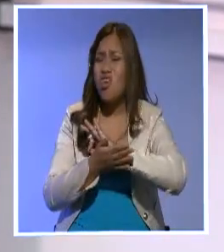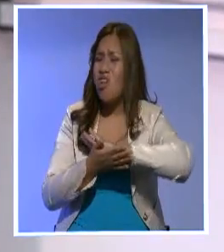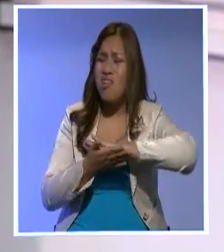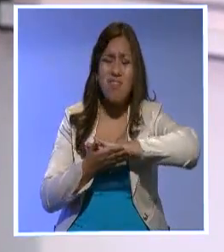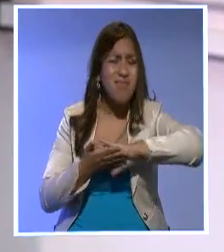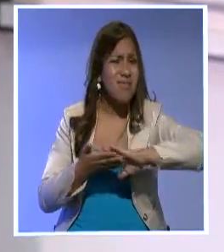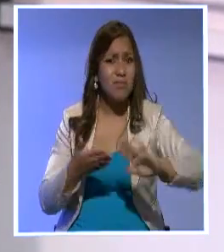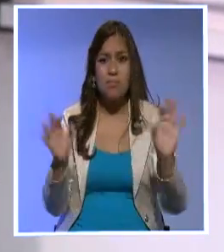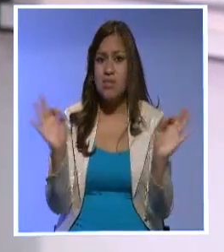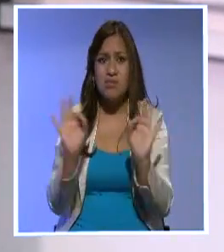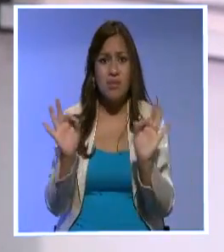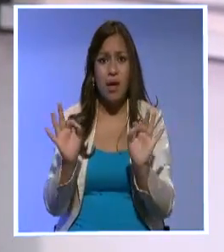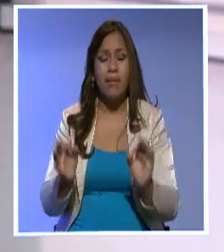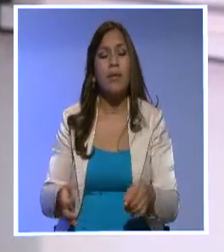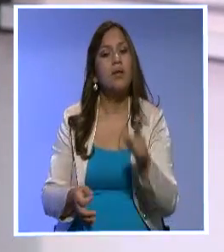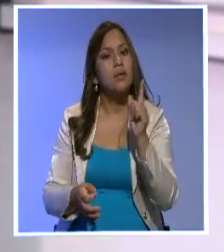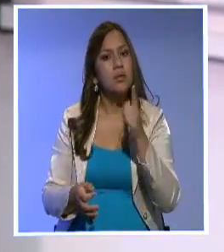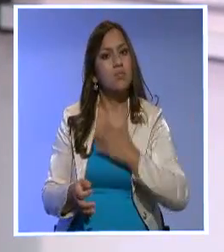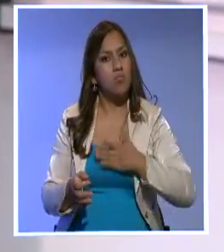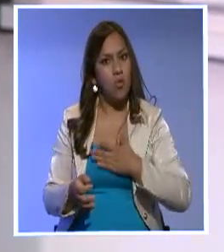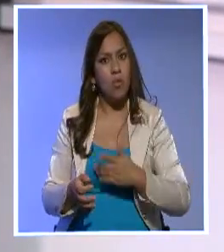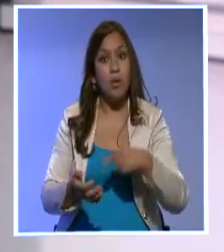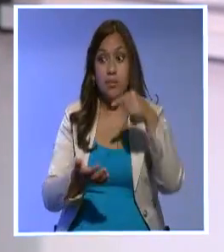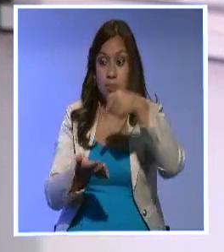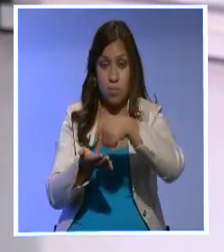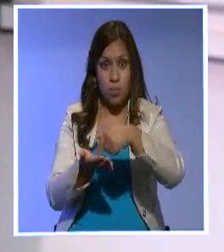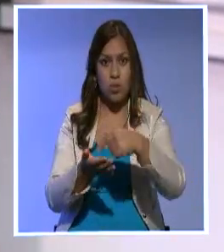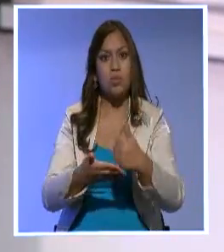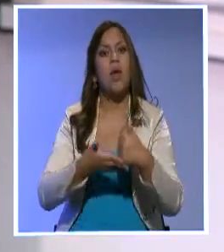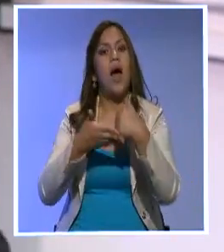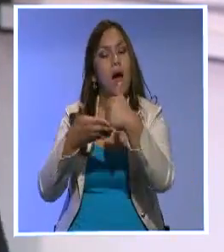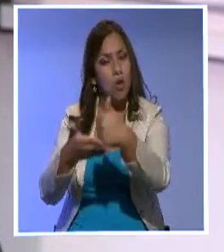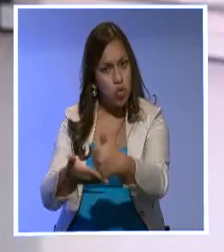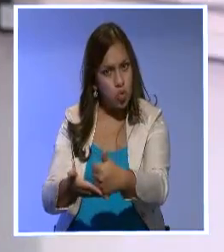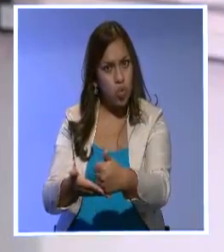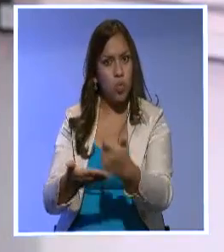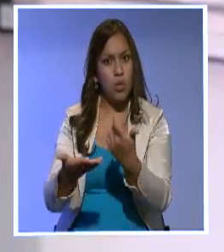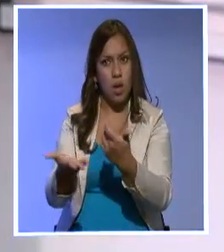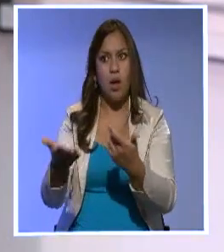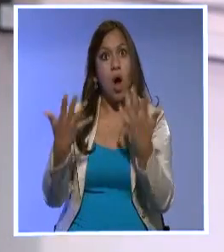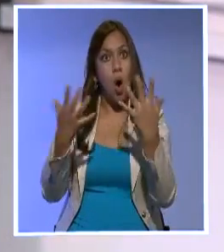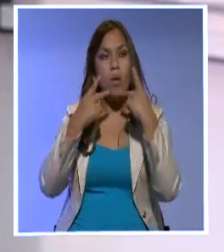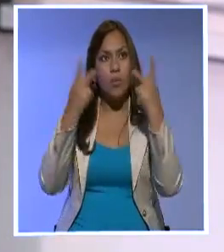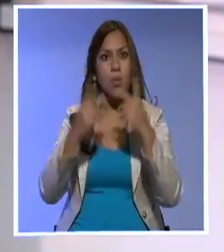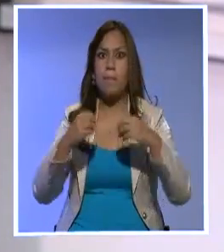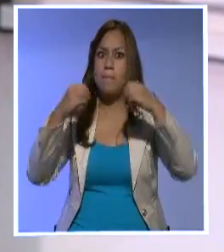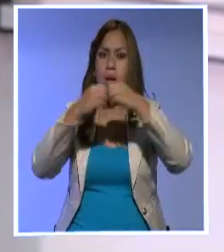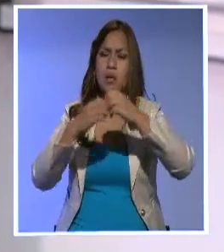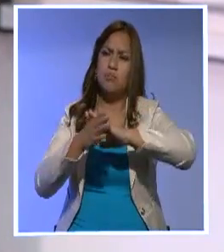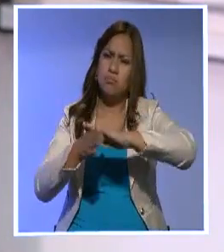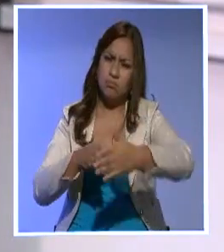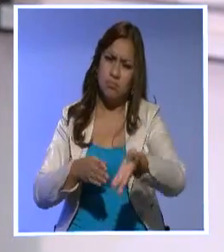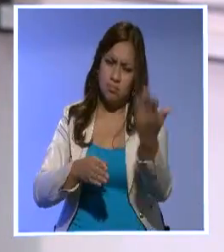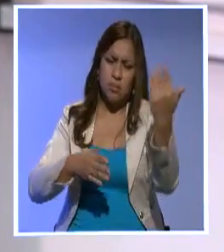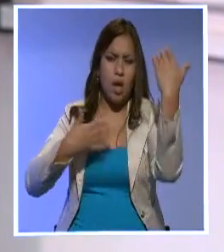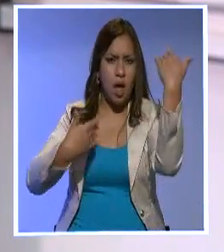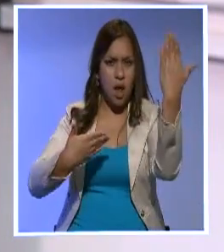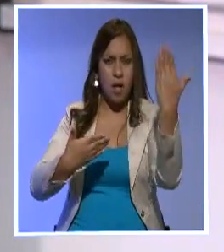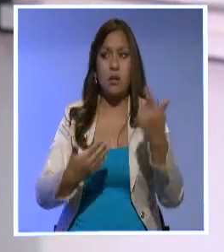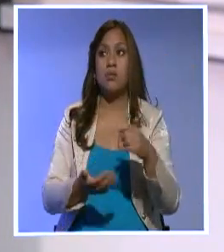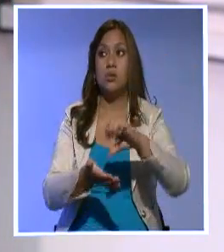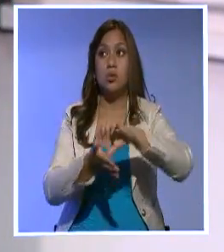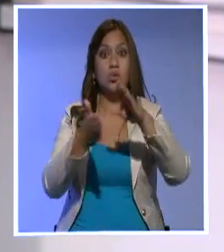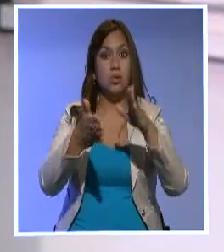dignificar y tener mejores condiciones de vida entonces esta es una invitación no solo en los alcaldes sino a la ciudadanía general en